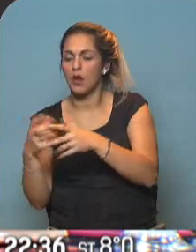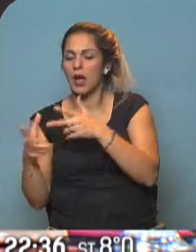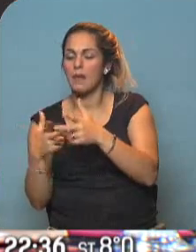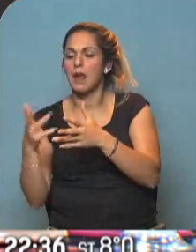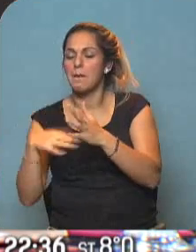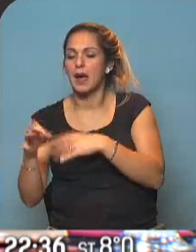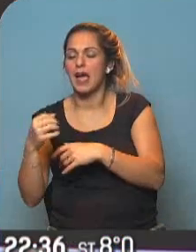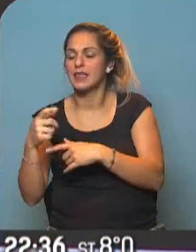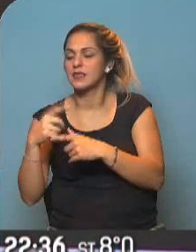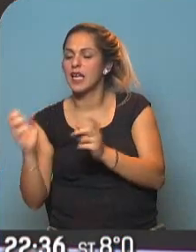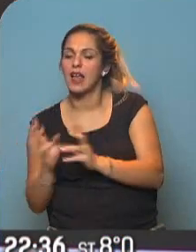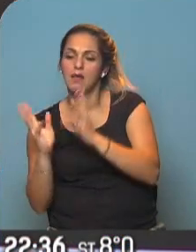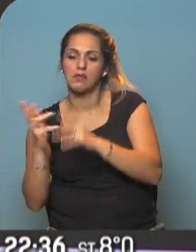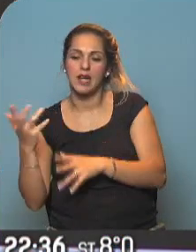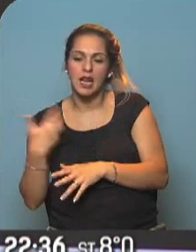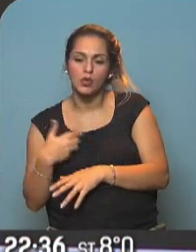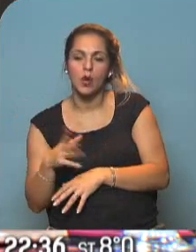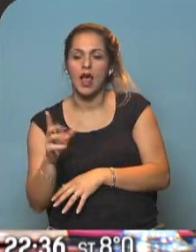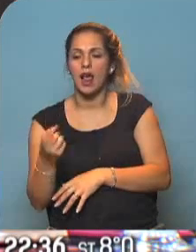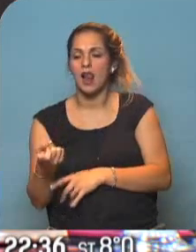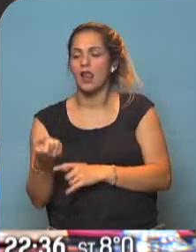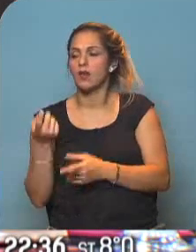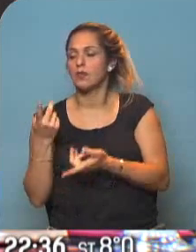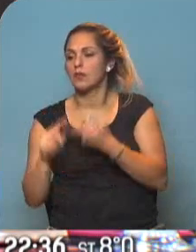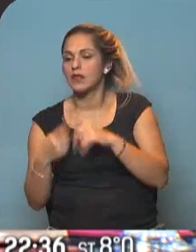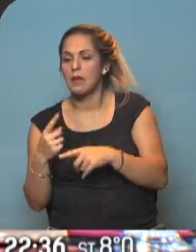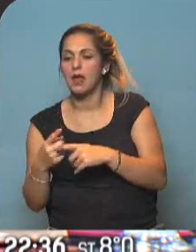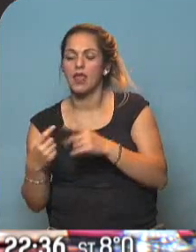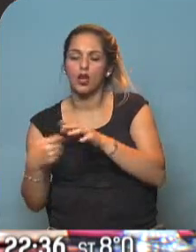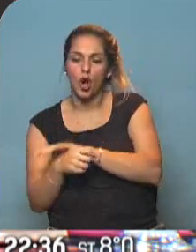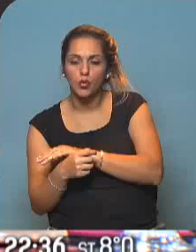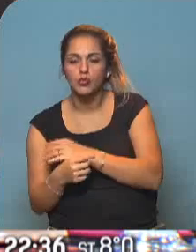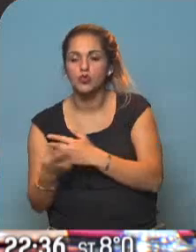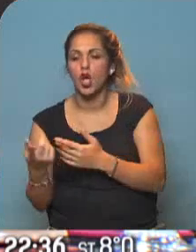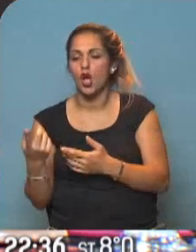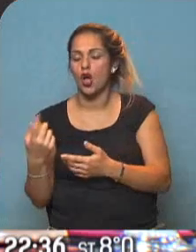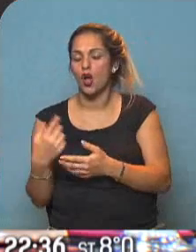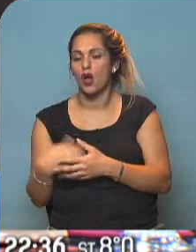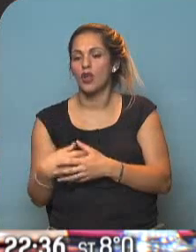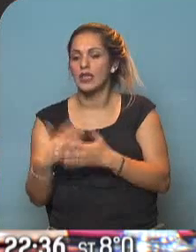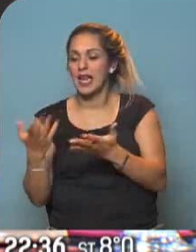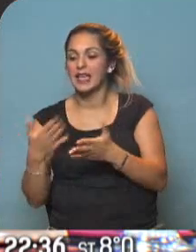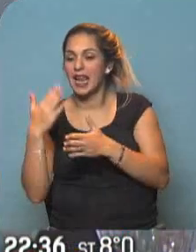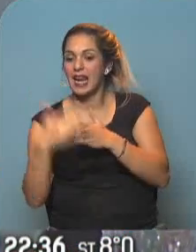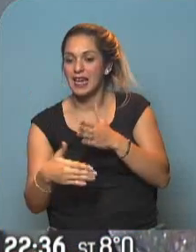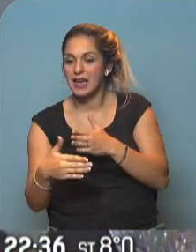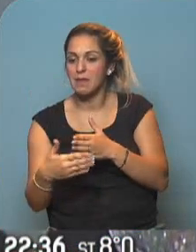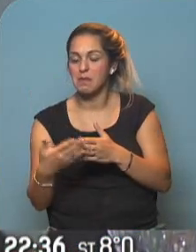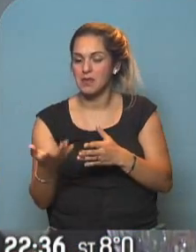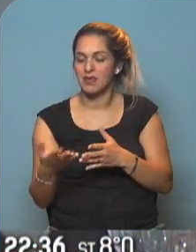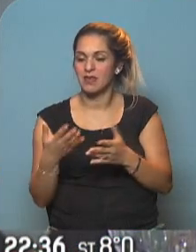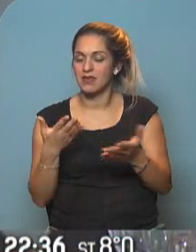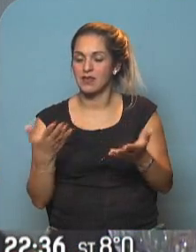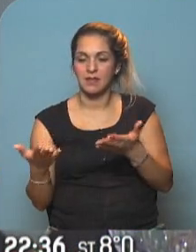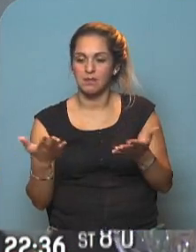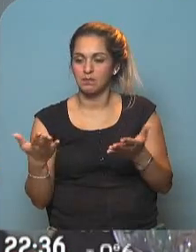más ecologista, con algunas cuestiones que tienen que ver con la corrupción, claramente, y ahí también el límite del Cinque Stelle con Berlusconi.